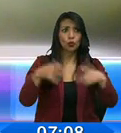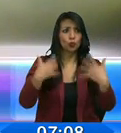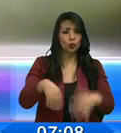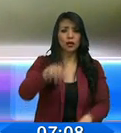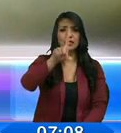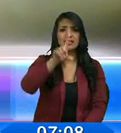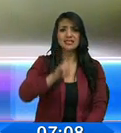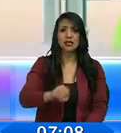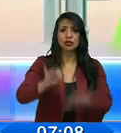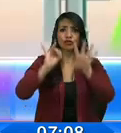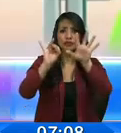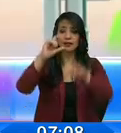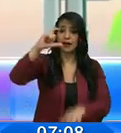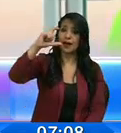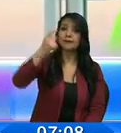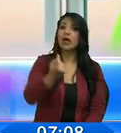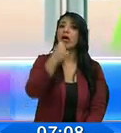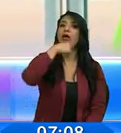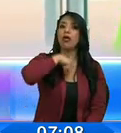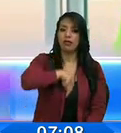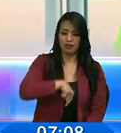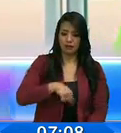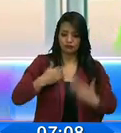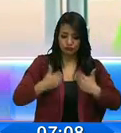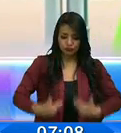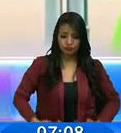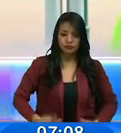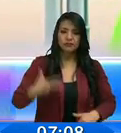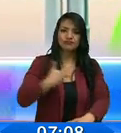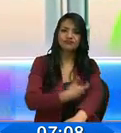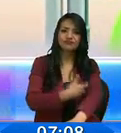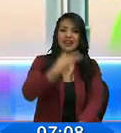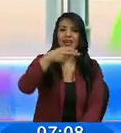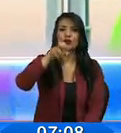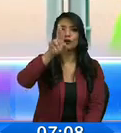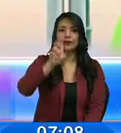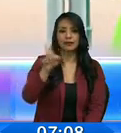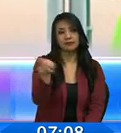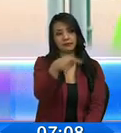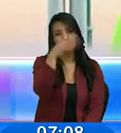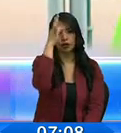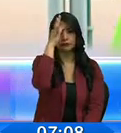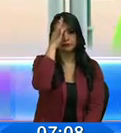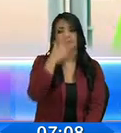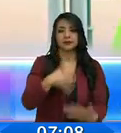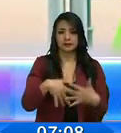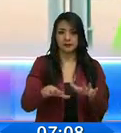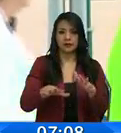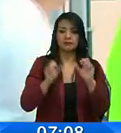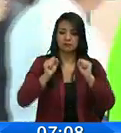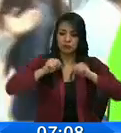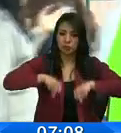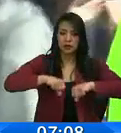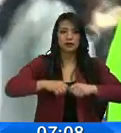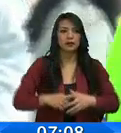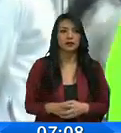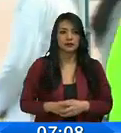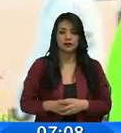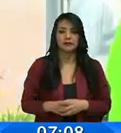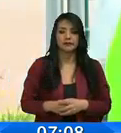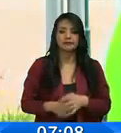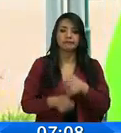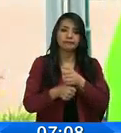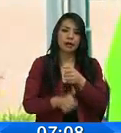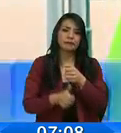cápsulas de heroína en su interior. El galeno de turno inmediatamente ordenó la hospitalización del ciudadano para que evacúe